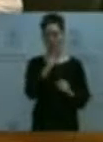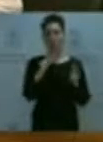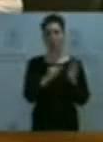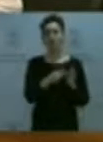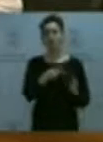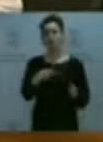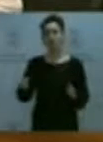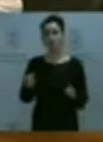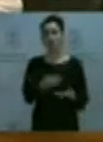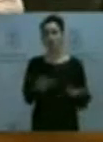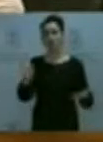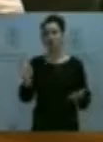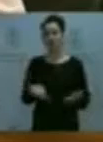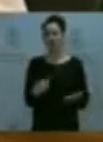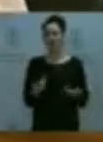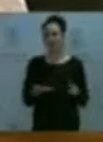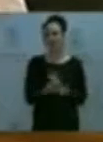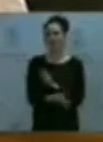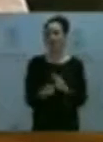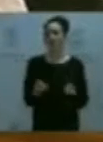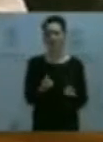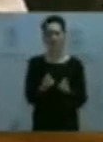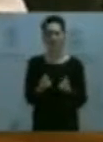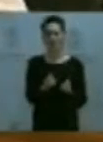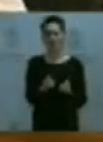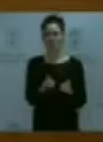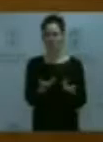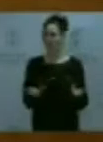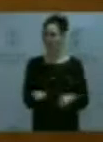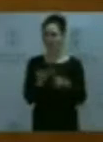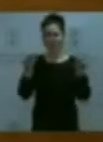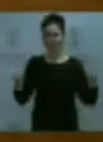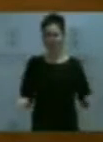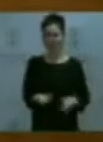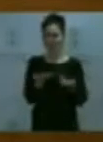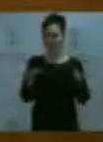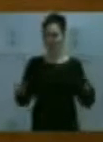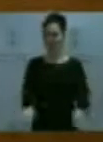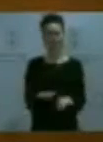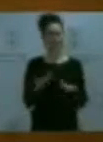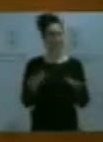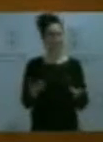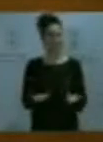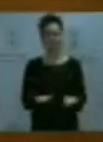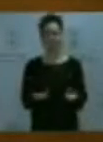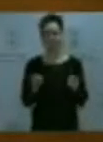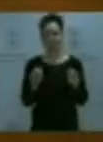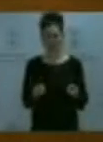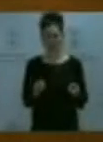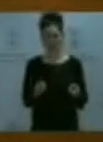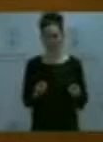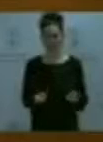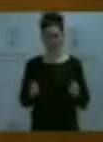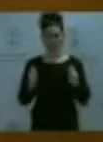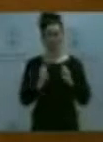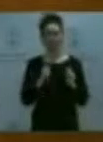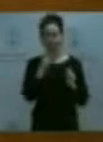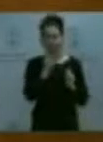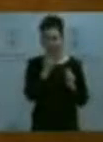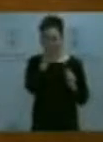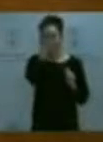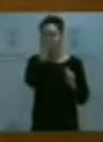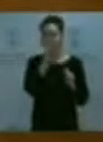cantidades fastuosas, que causan sonrojo a los que sabemos que no pasa más que de las